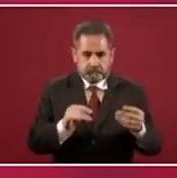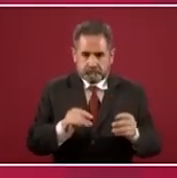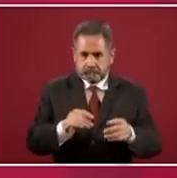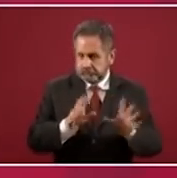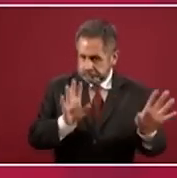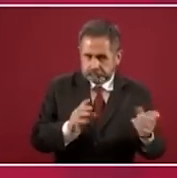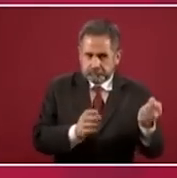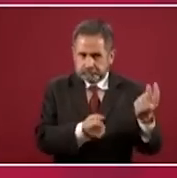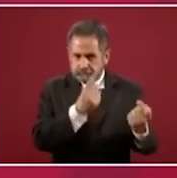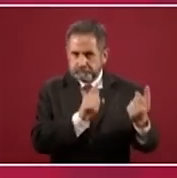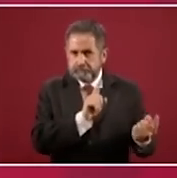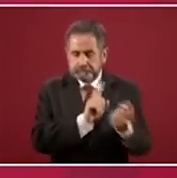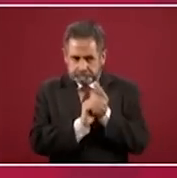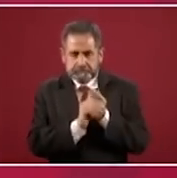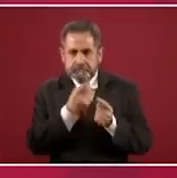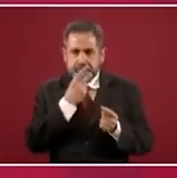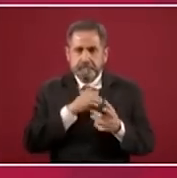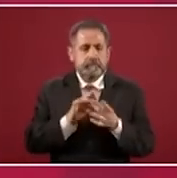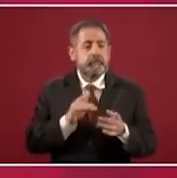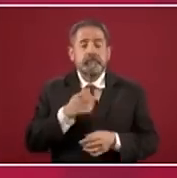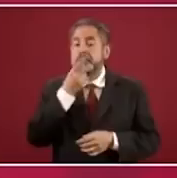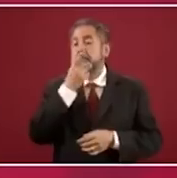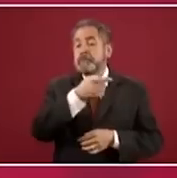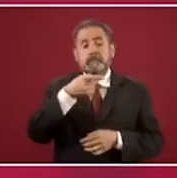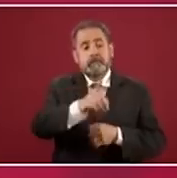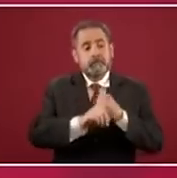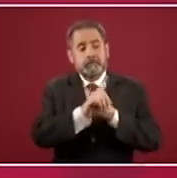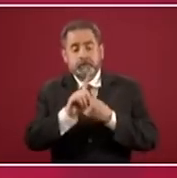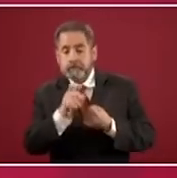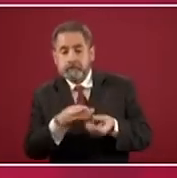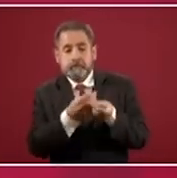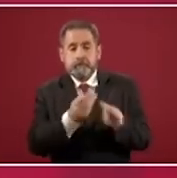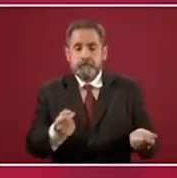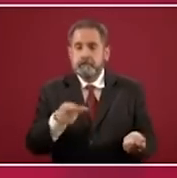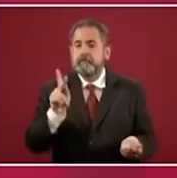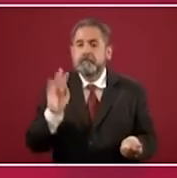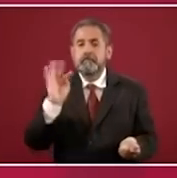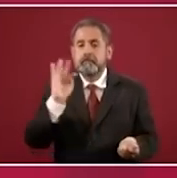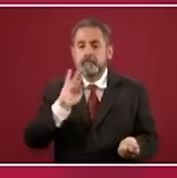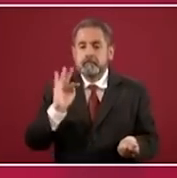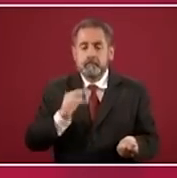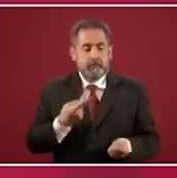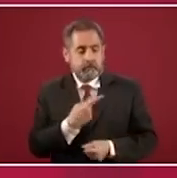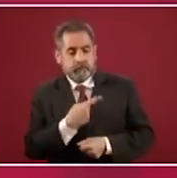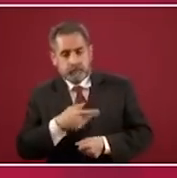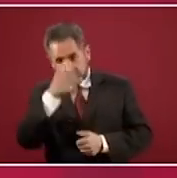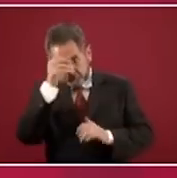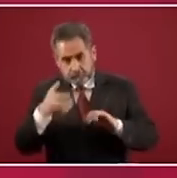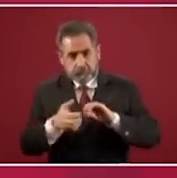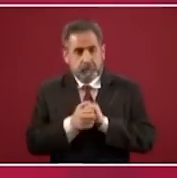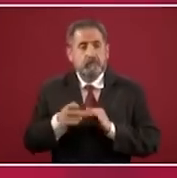generalizando, algunos, que se resolvía si llegábamos a un acuerdo de